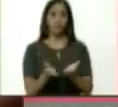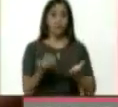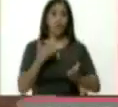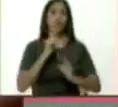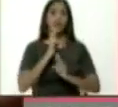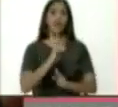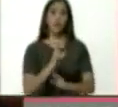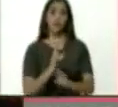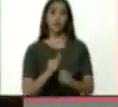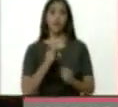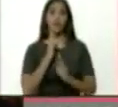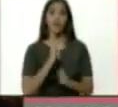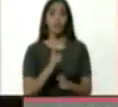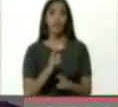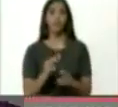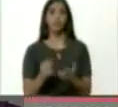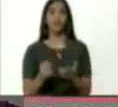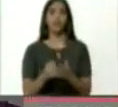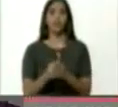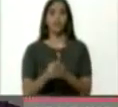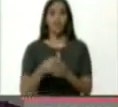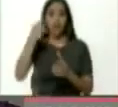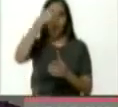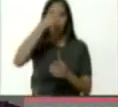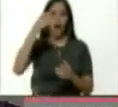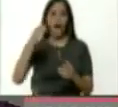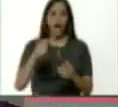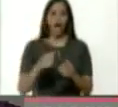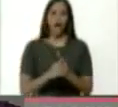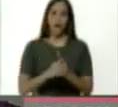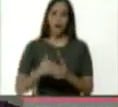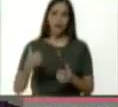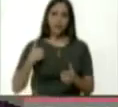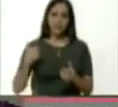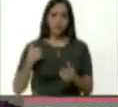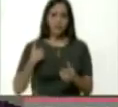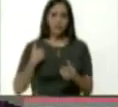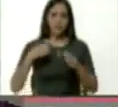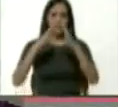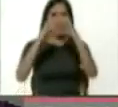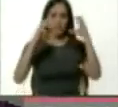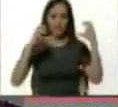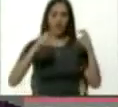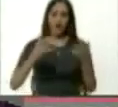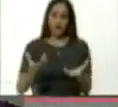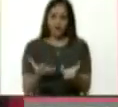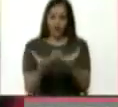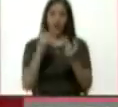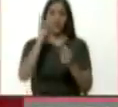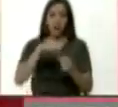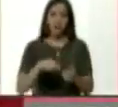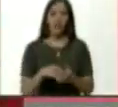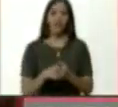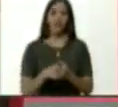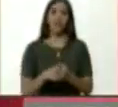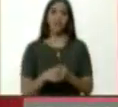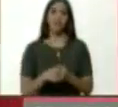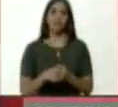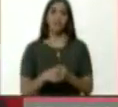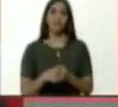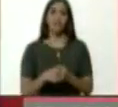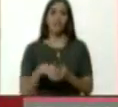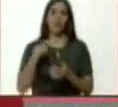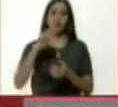Bueno, la respuesta a los casos de los pueblos en Canadá, los bosques en Canadá que se han venido incendiando también. En Mississippi también creo